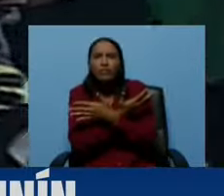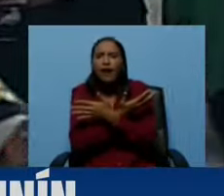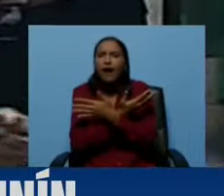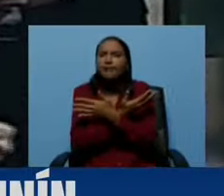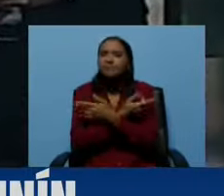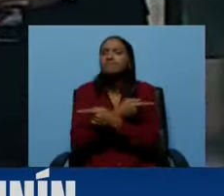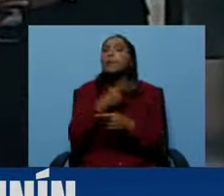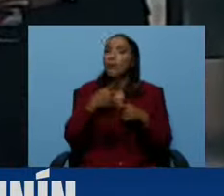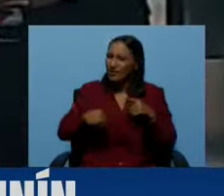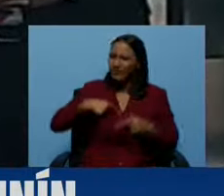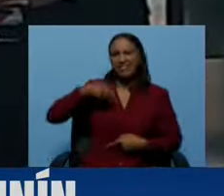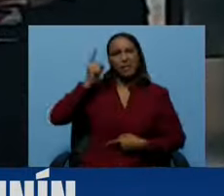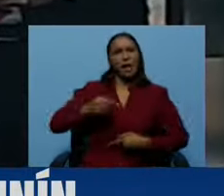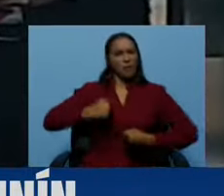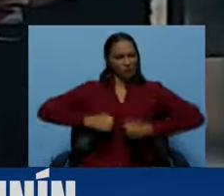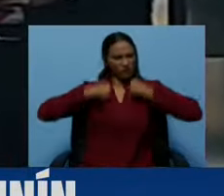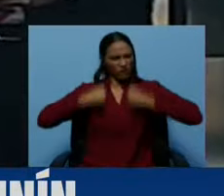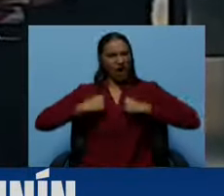que zapatear,